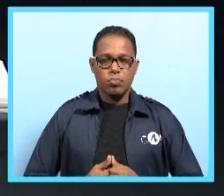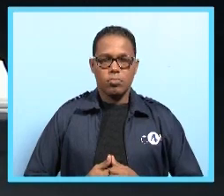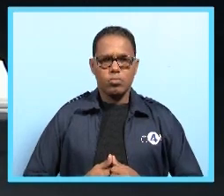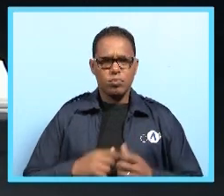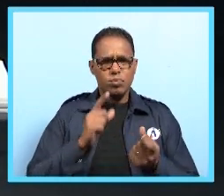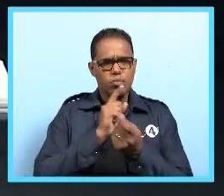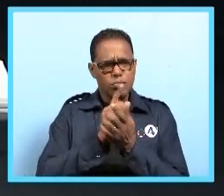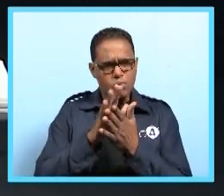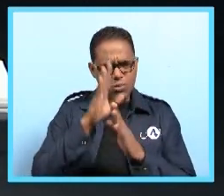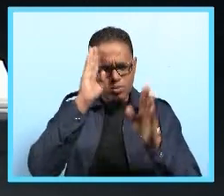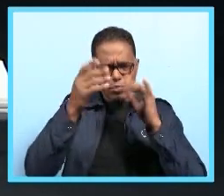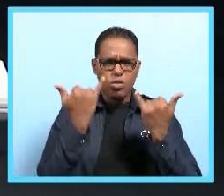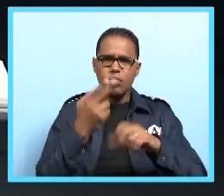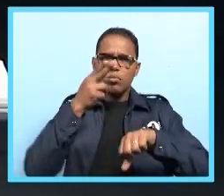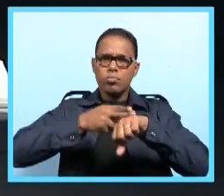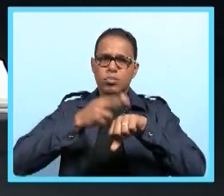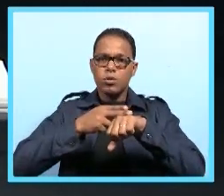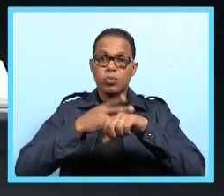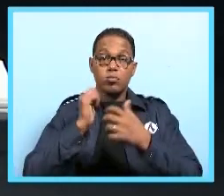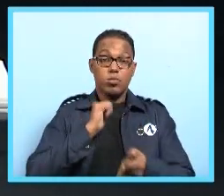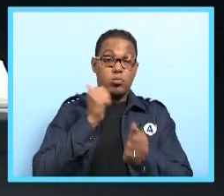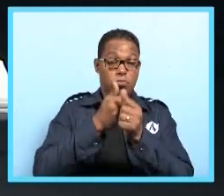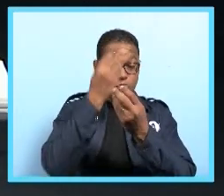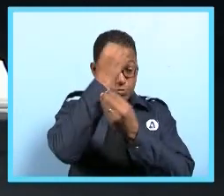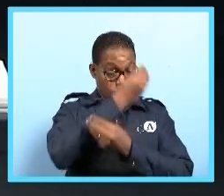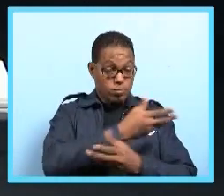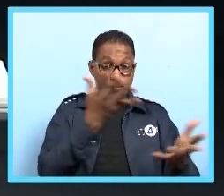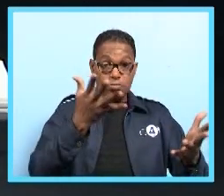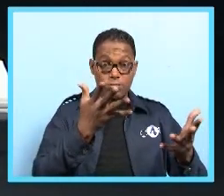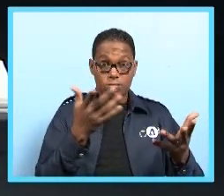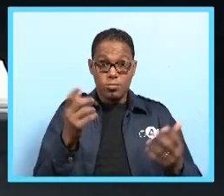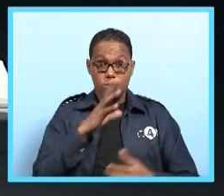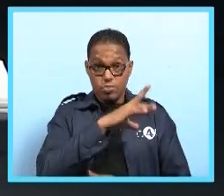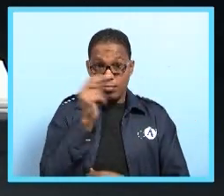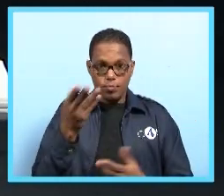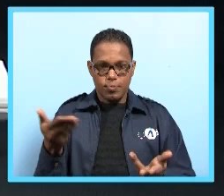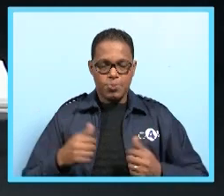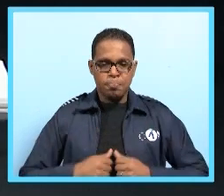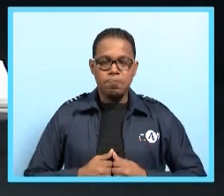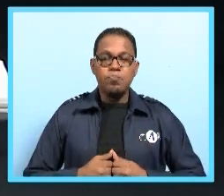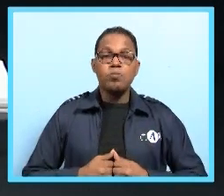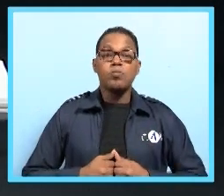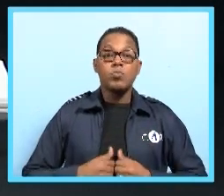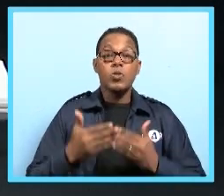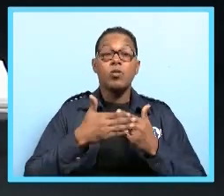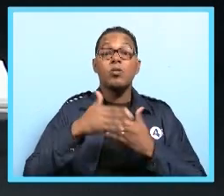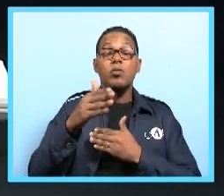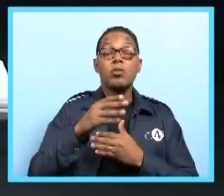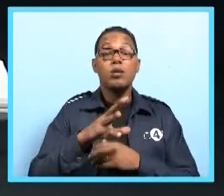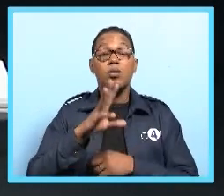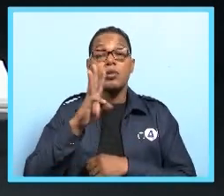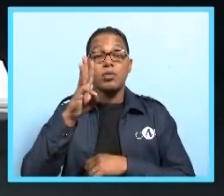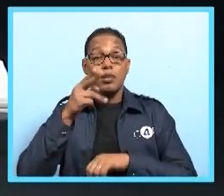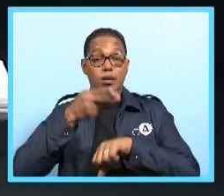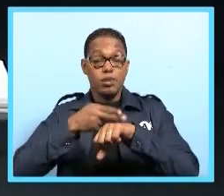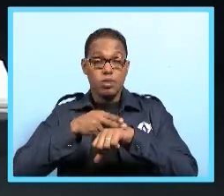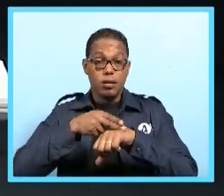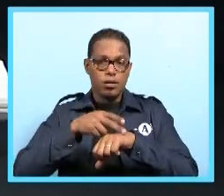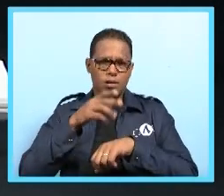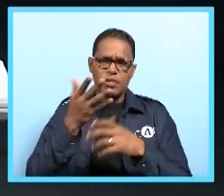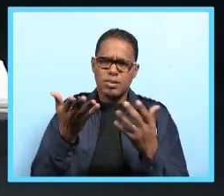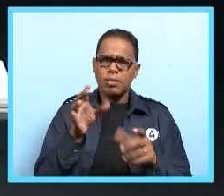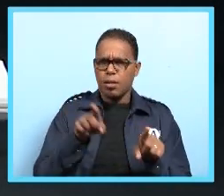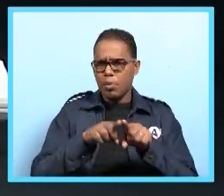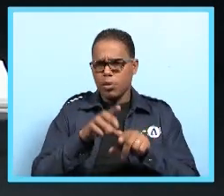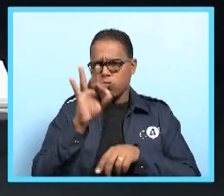Un gusto saludarlos a esta hora de la tarde con una actualización informativa de Central de Noticias. Un adelanto de lo que tendremos a las 6 de la tarde y también